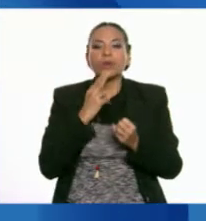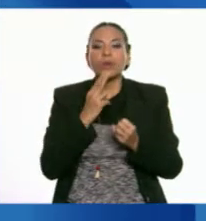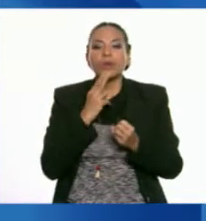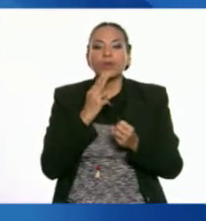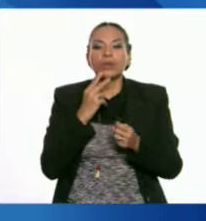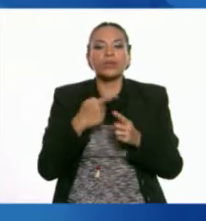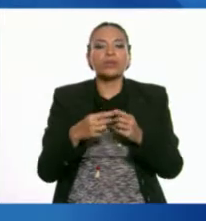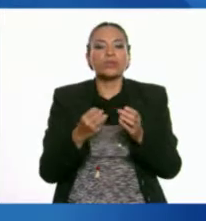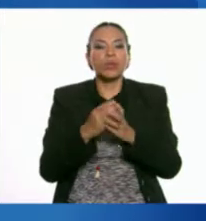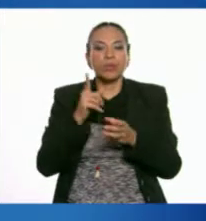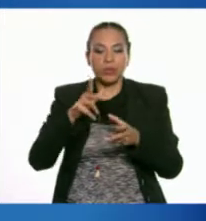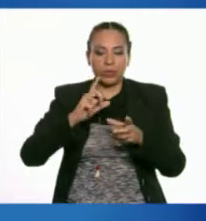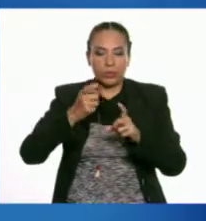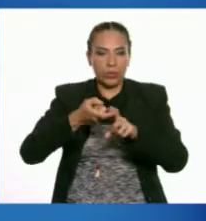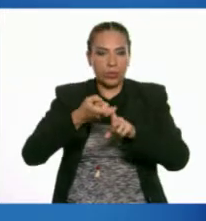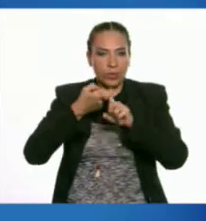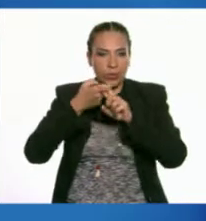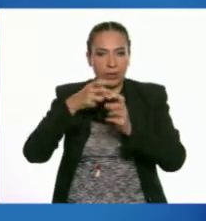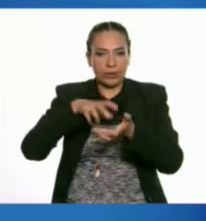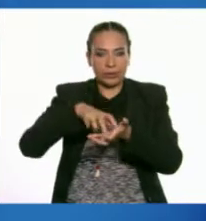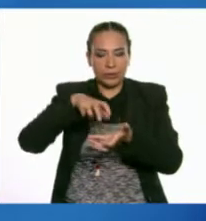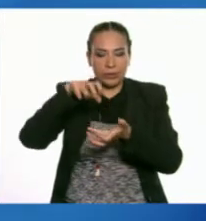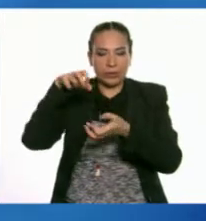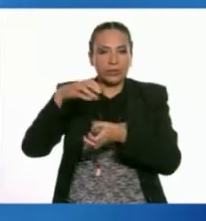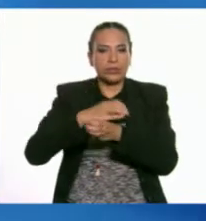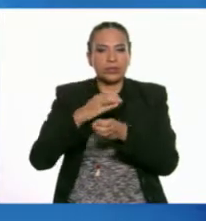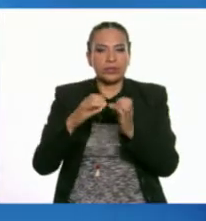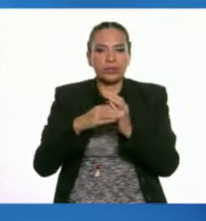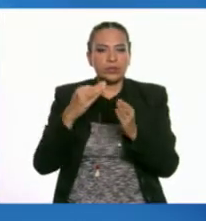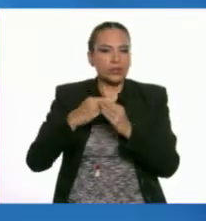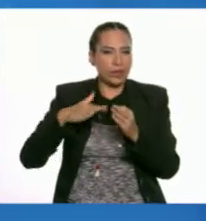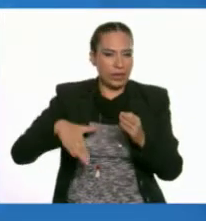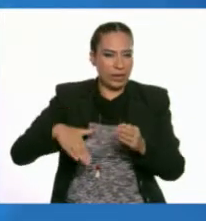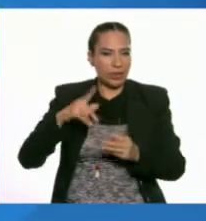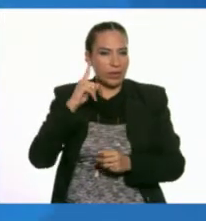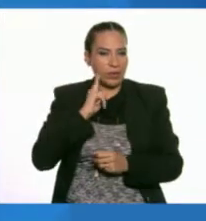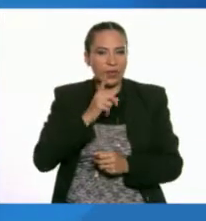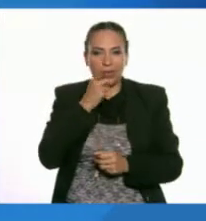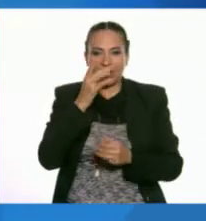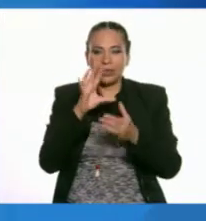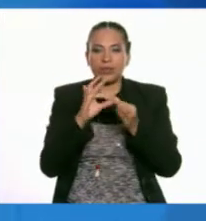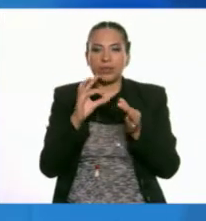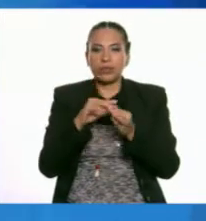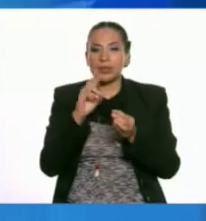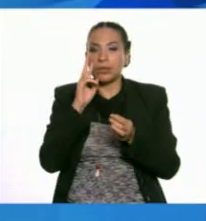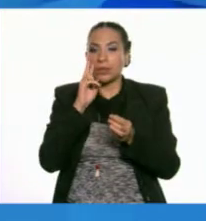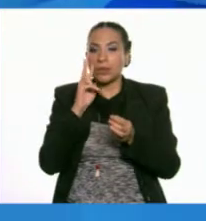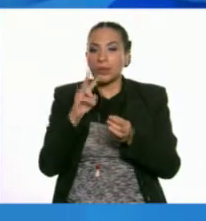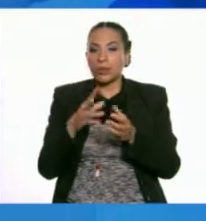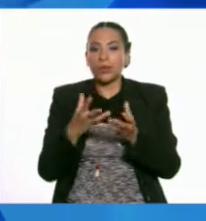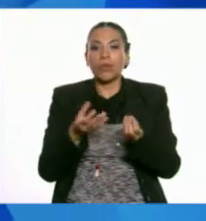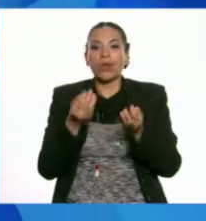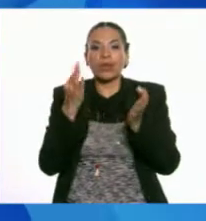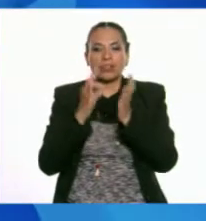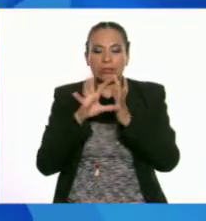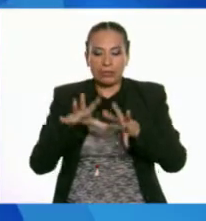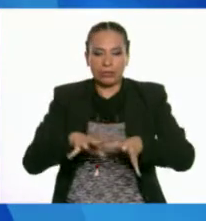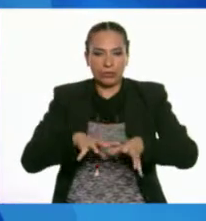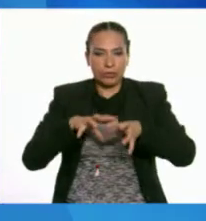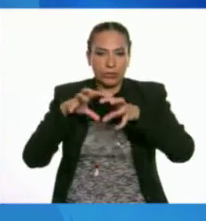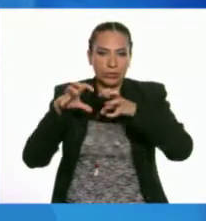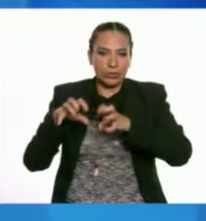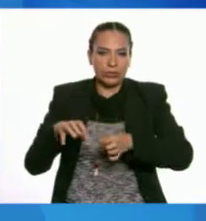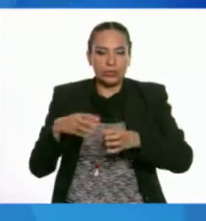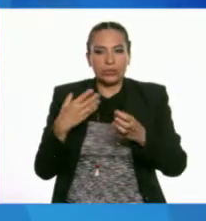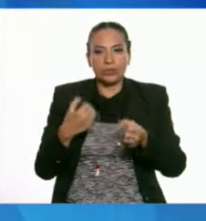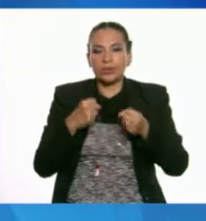utilizamos grúas con imanes gigantes para remover escombros, como nos mencionaba Paloma. ¿Pero ya viste la cantidad de metal que pueden levantar?